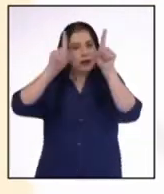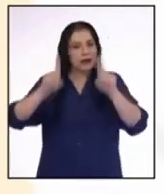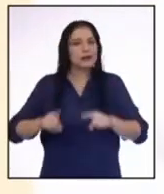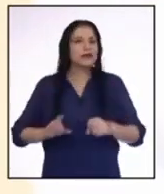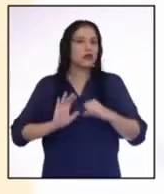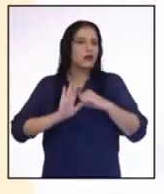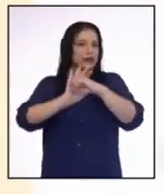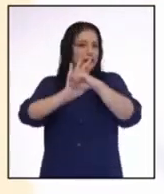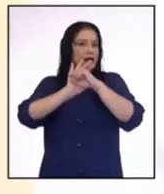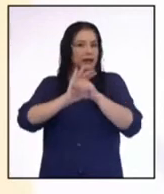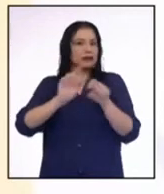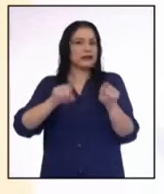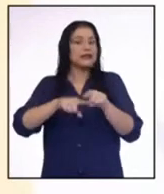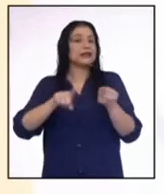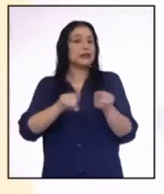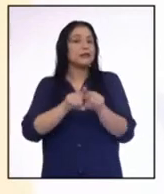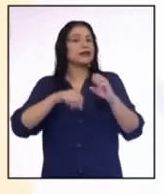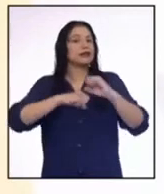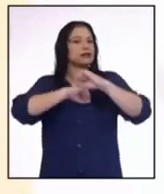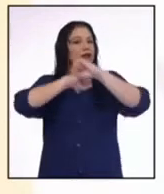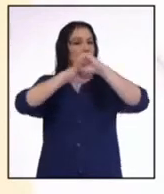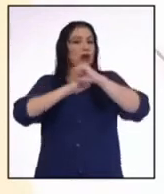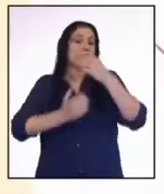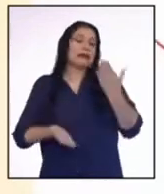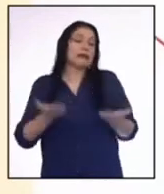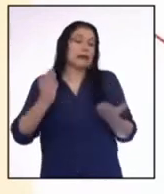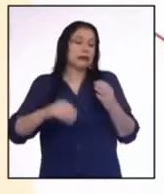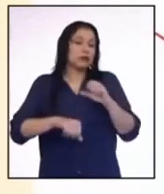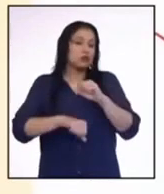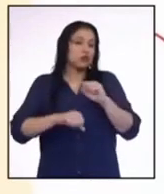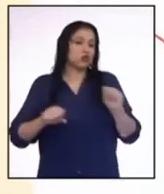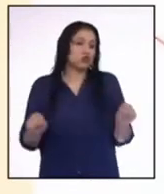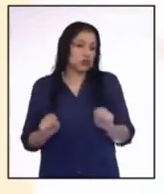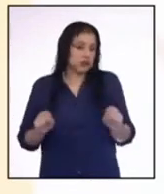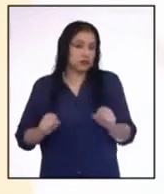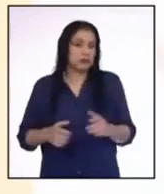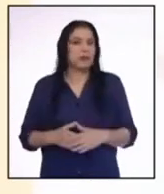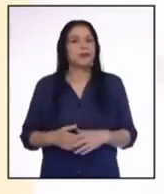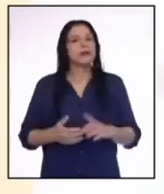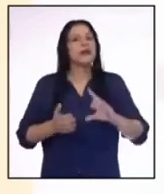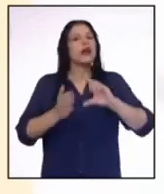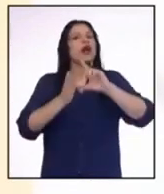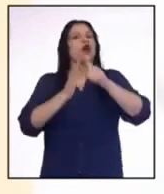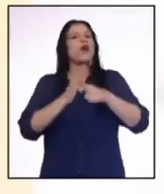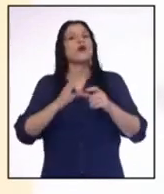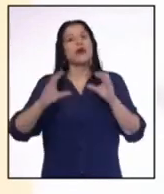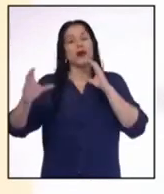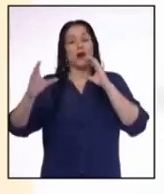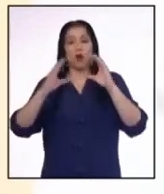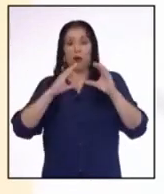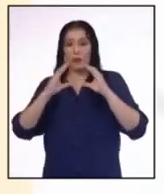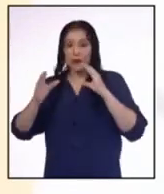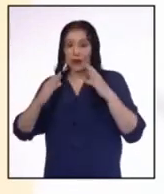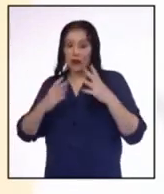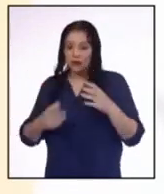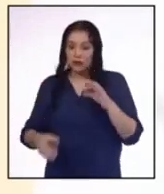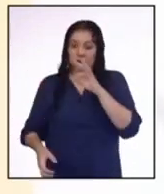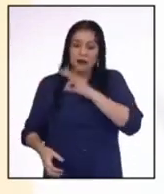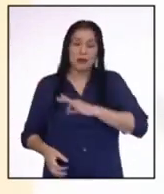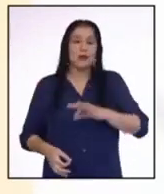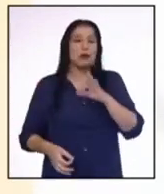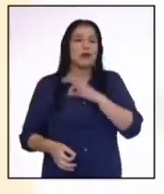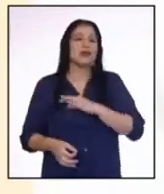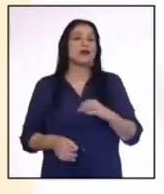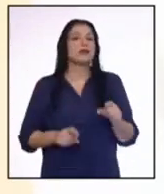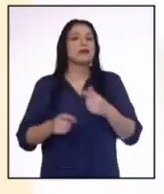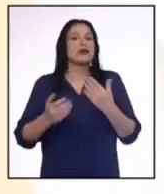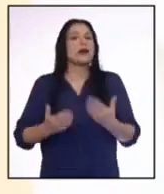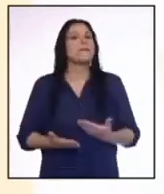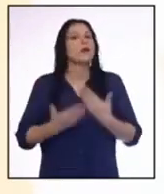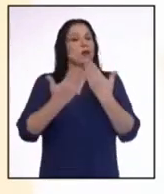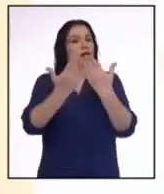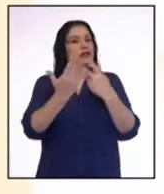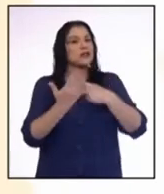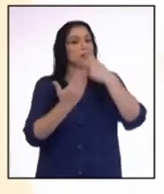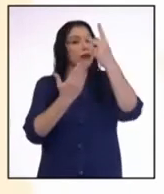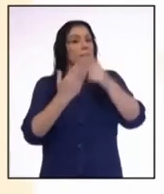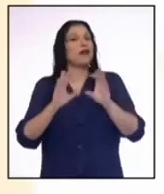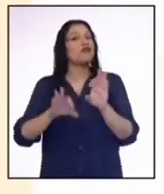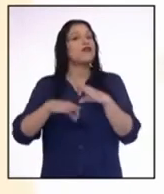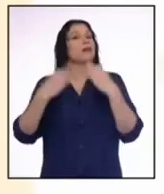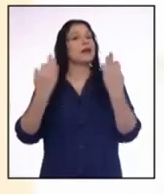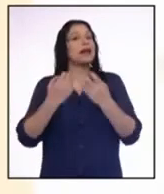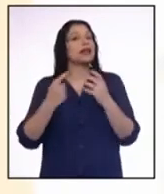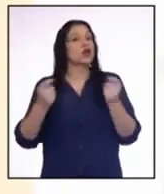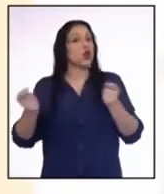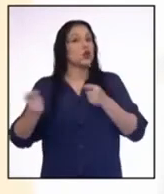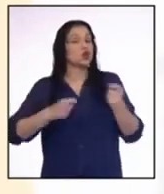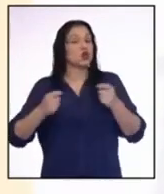de señalización de seguridad en caso de sismos. Seguidamente, en comunicación, aprovechamos hacer la propuesta del Plan Familiar de Gestión